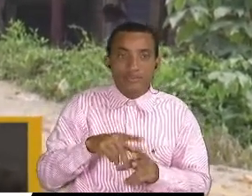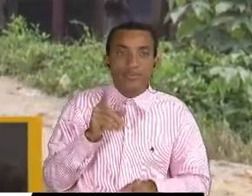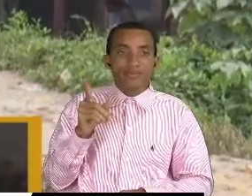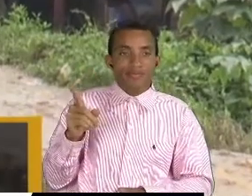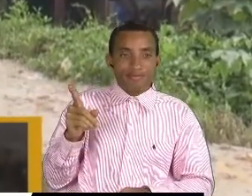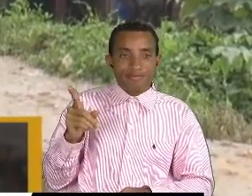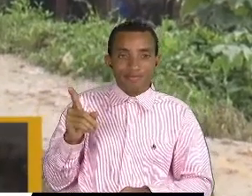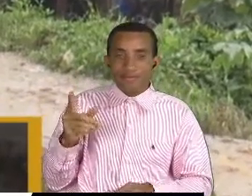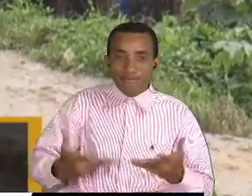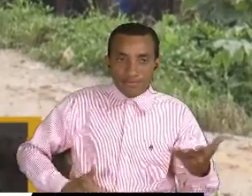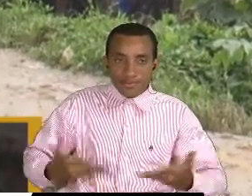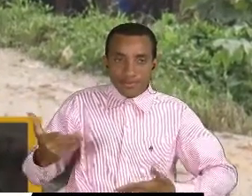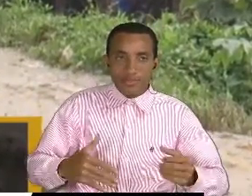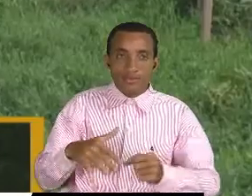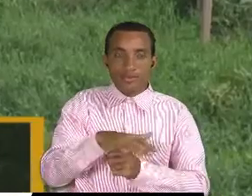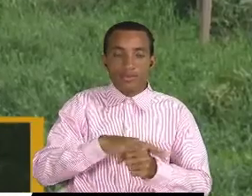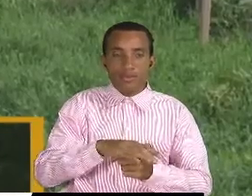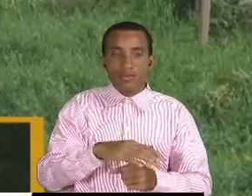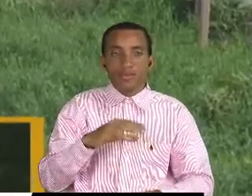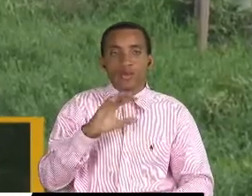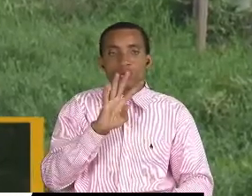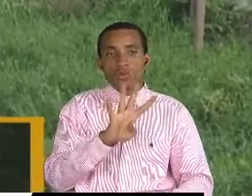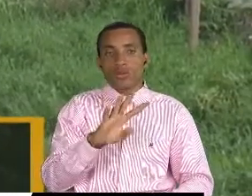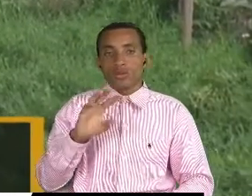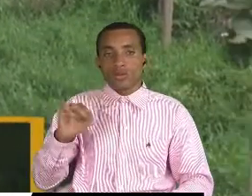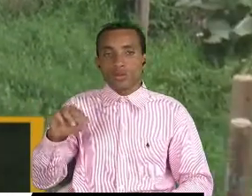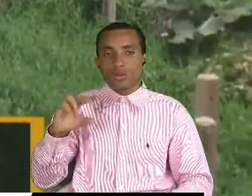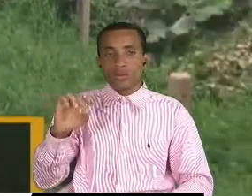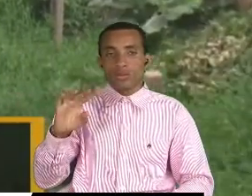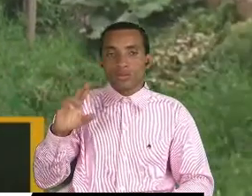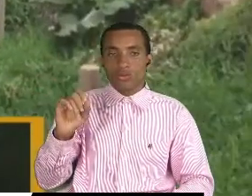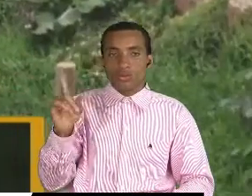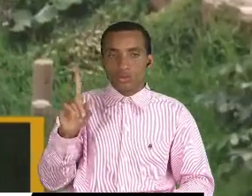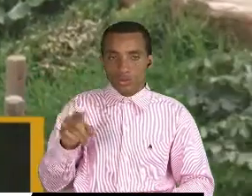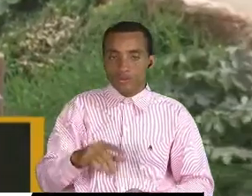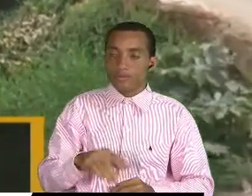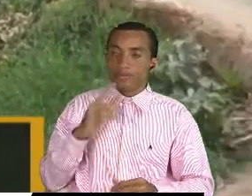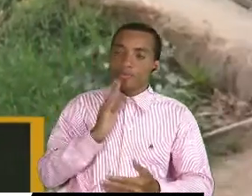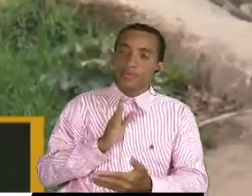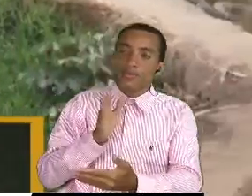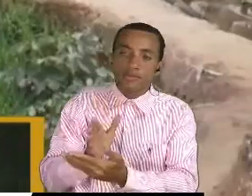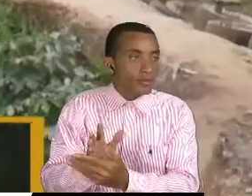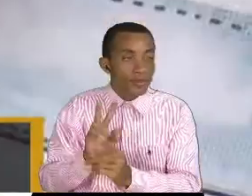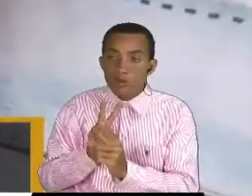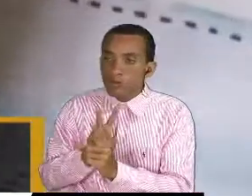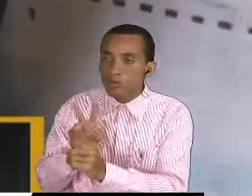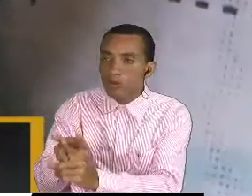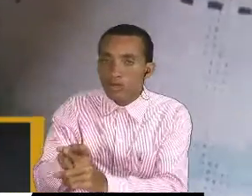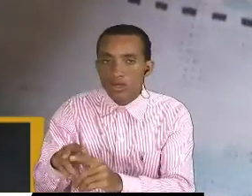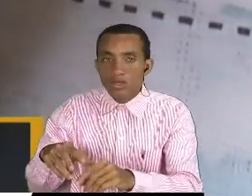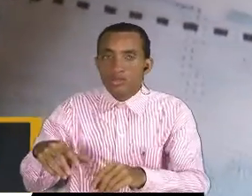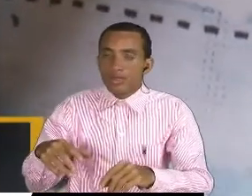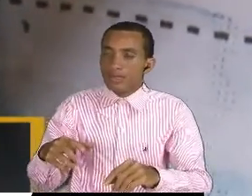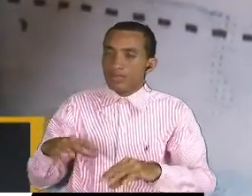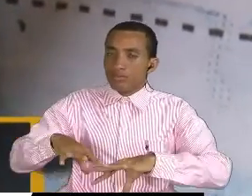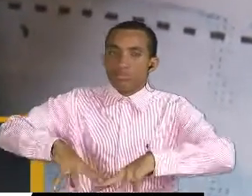Hasta esta tienda ubicada en el barrio Cuatro Muros llegaron varios delincuentes armados y robaron a unos cobradores gota a gota. Bueno, estaban